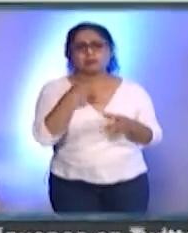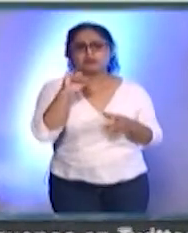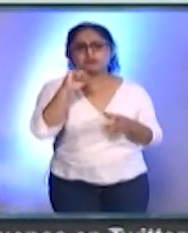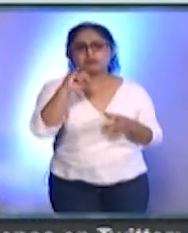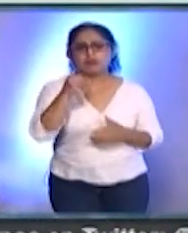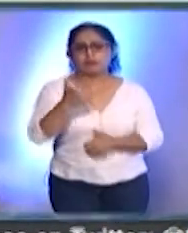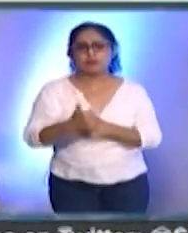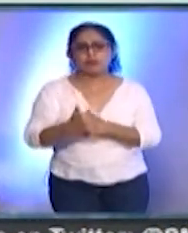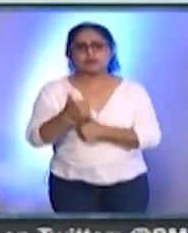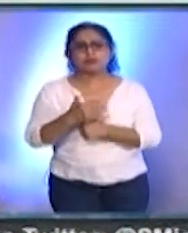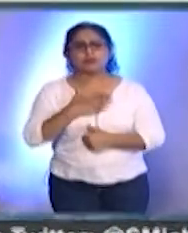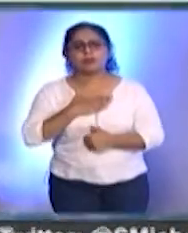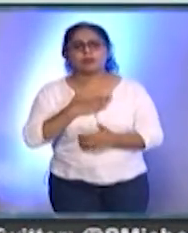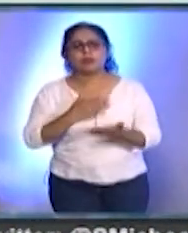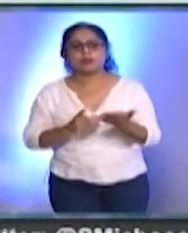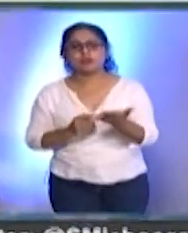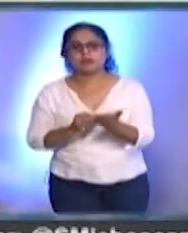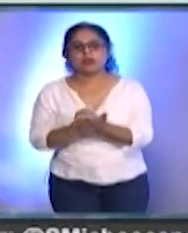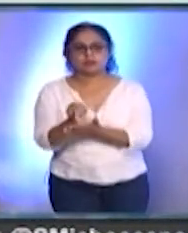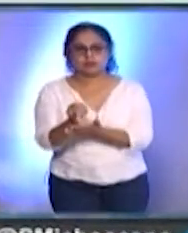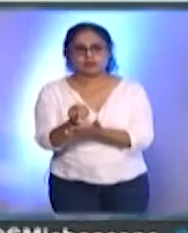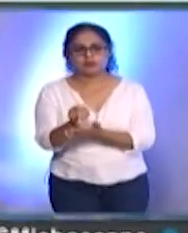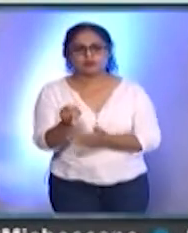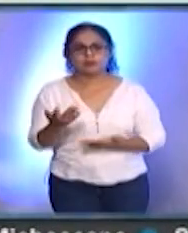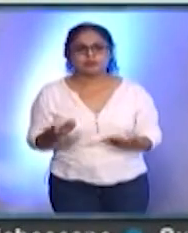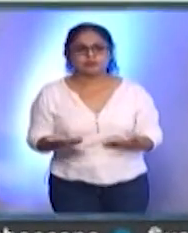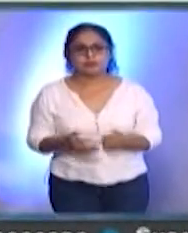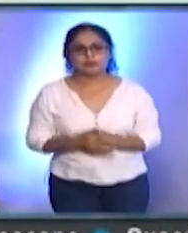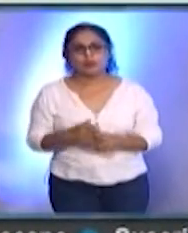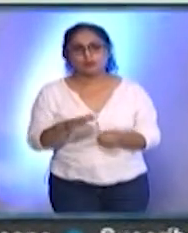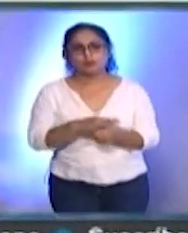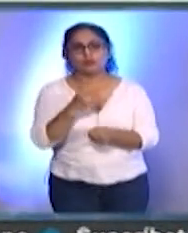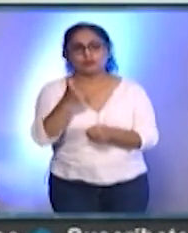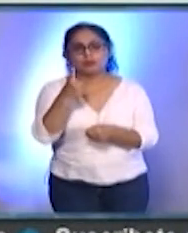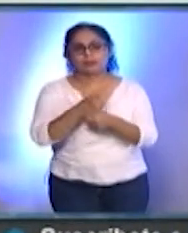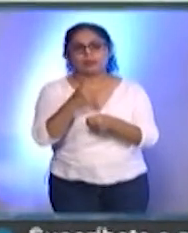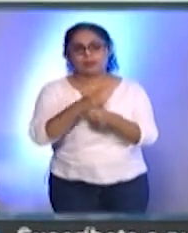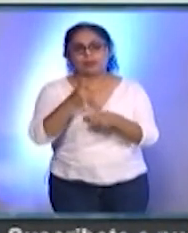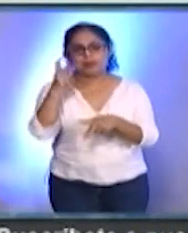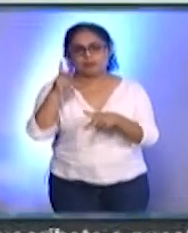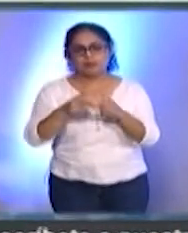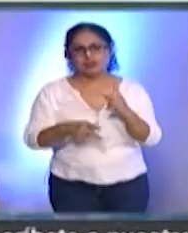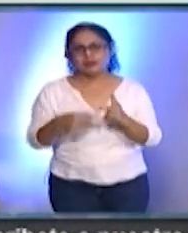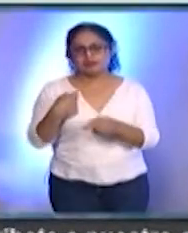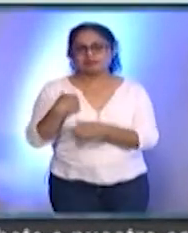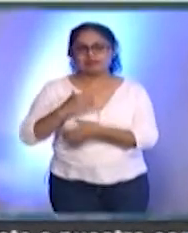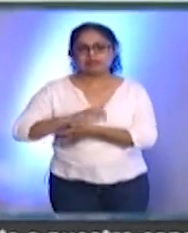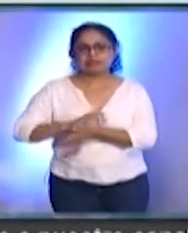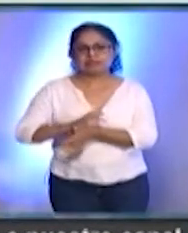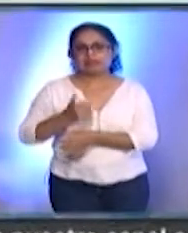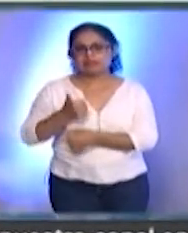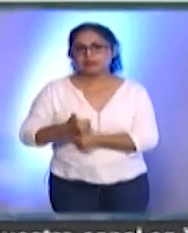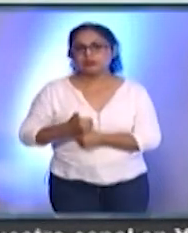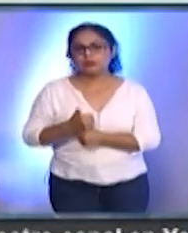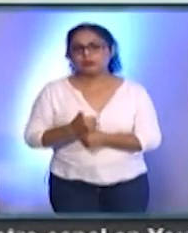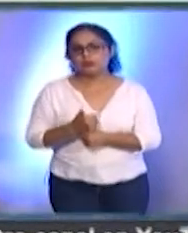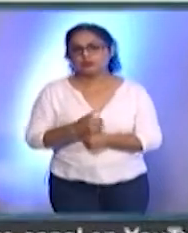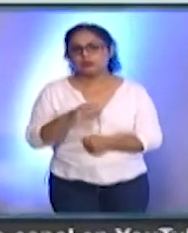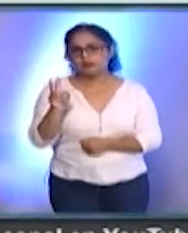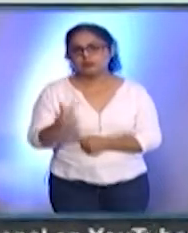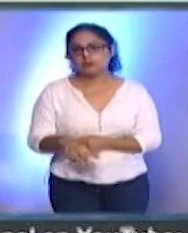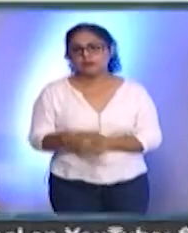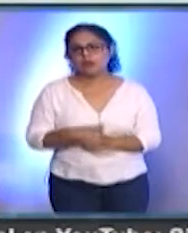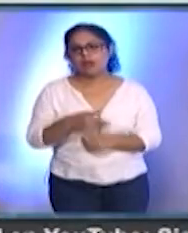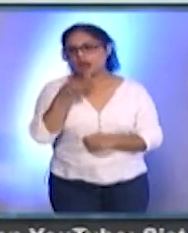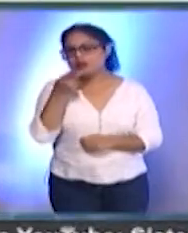tomas de decisiones también. Entonces, esa fue la primera etapa que viví, discriminación, ¿no? Por hablar